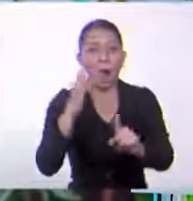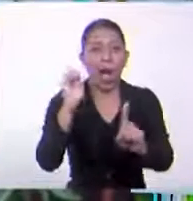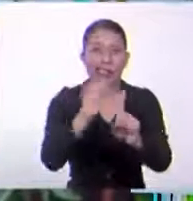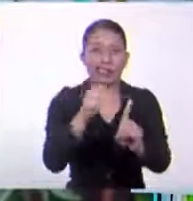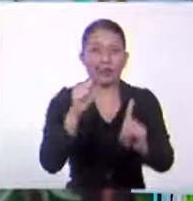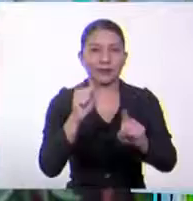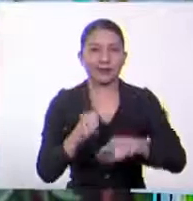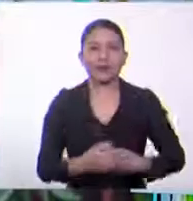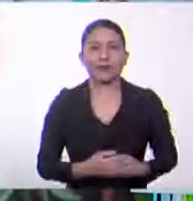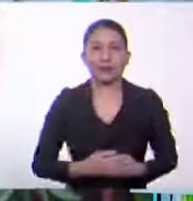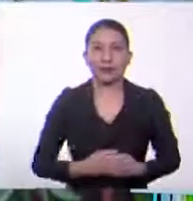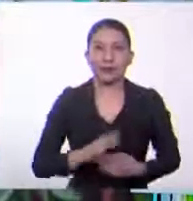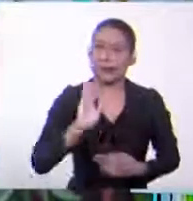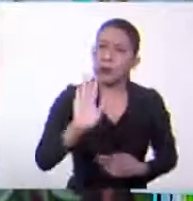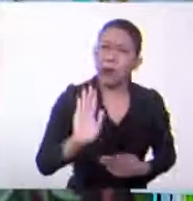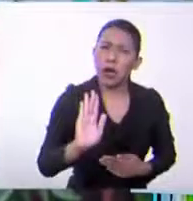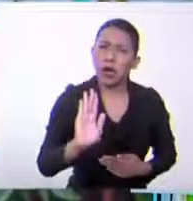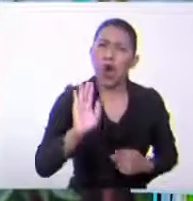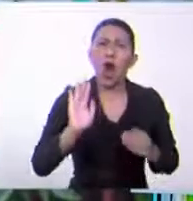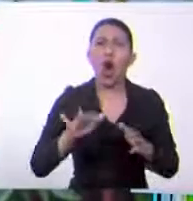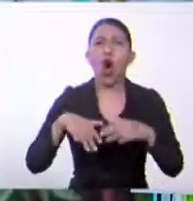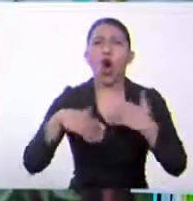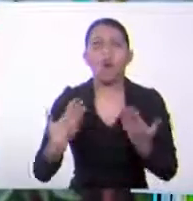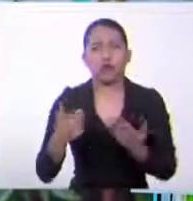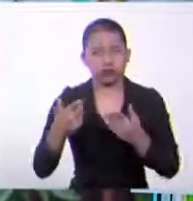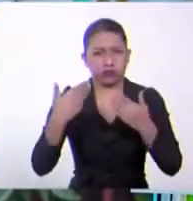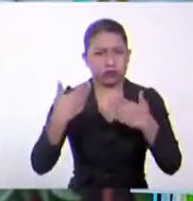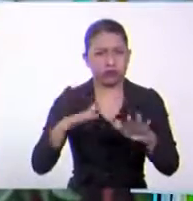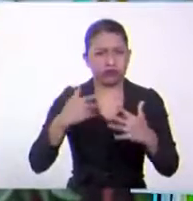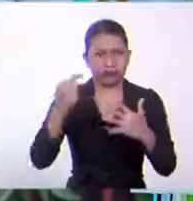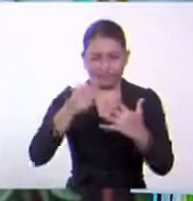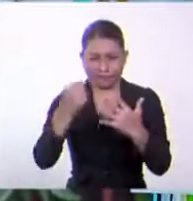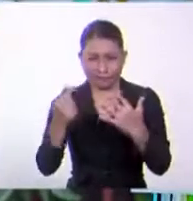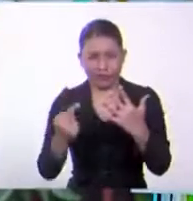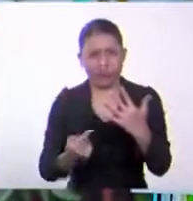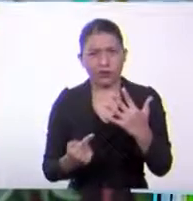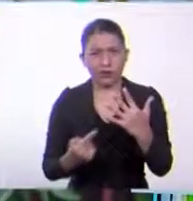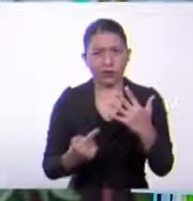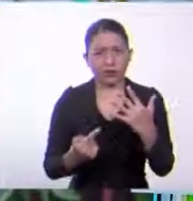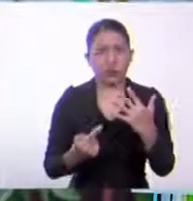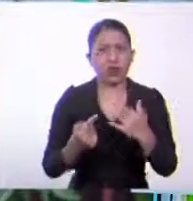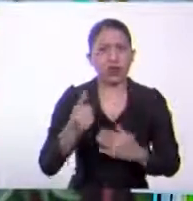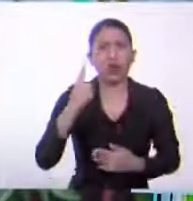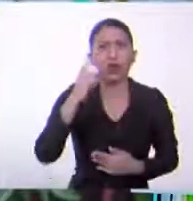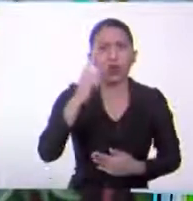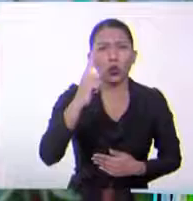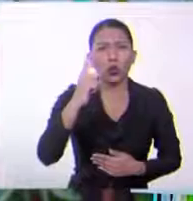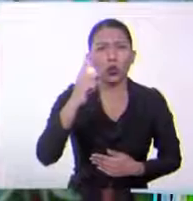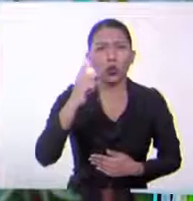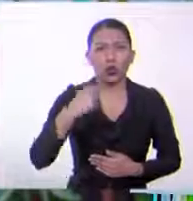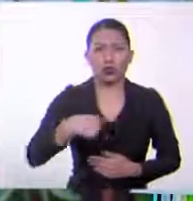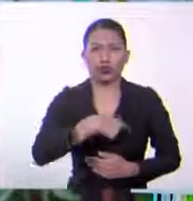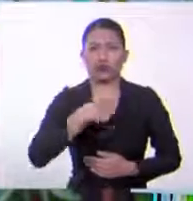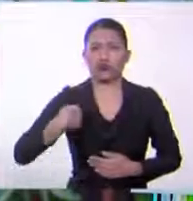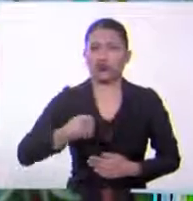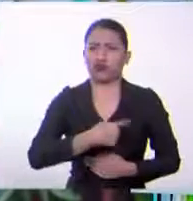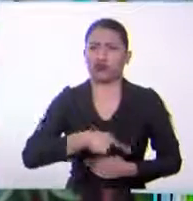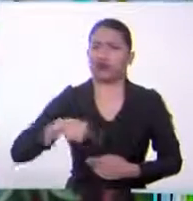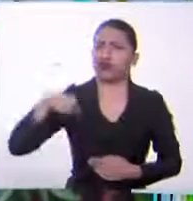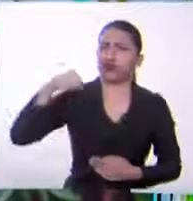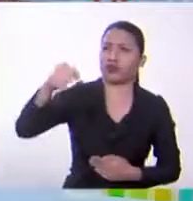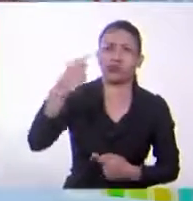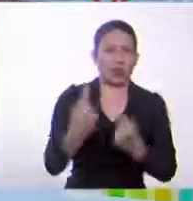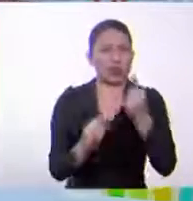Esperen un momento, pero ¿cómo es que pueden ser tan variadas y únicamente cuenten con un superpoder? ¿Cuál será esa